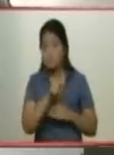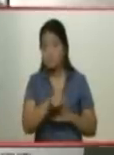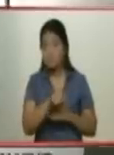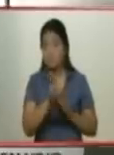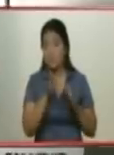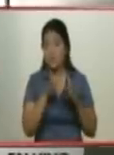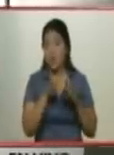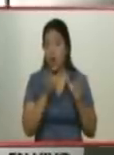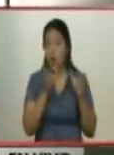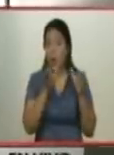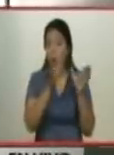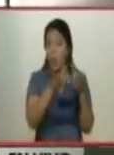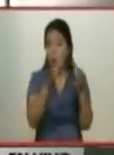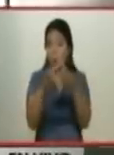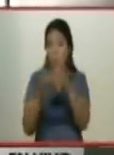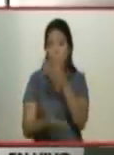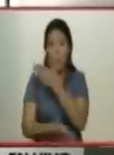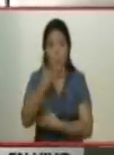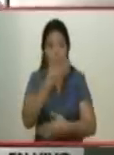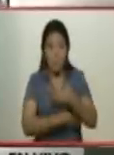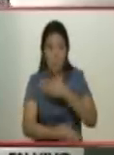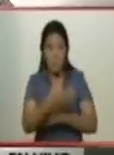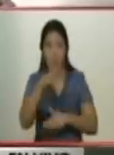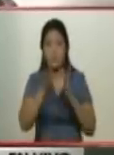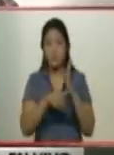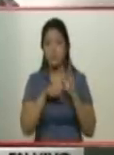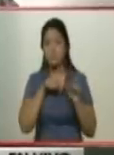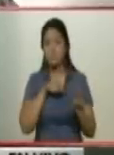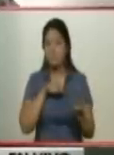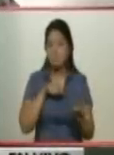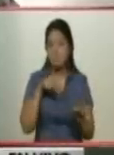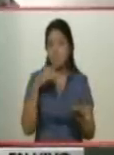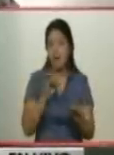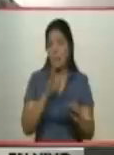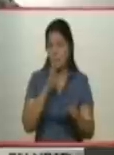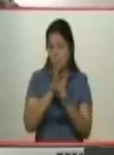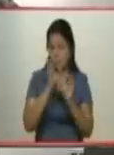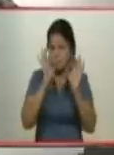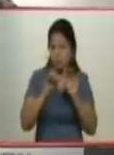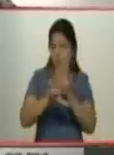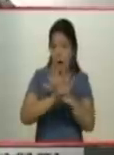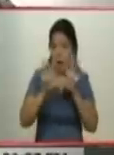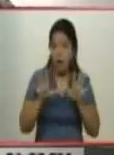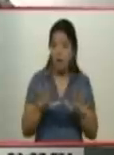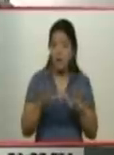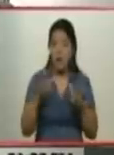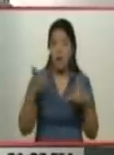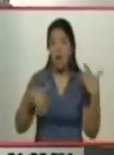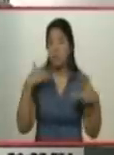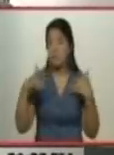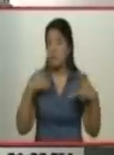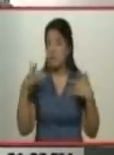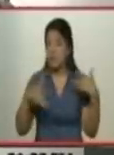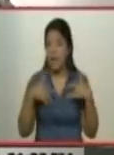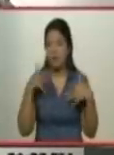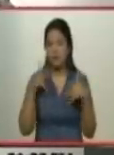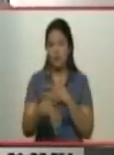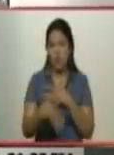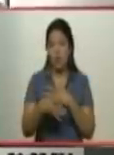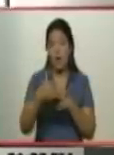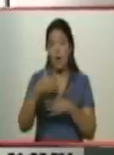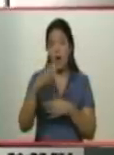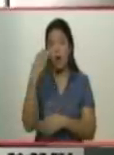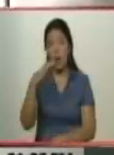elementos de grupos delincuenciales Quienes se dedicaban especialmente actividades del paramilitarismo